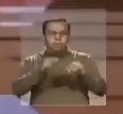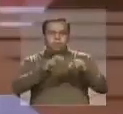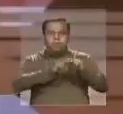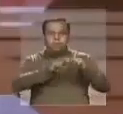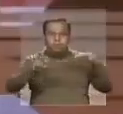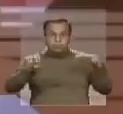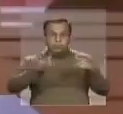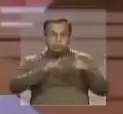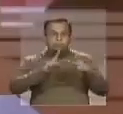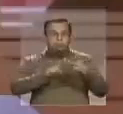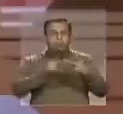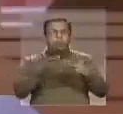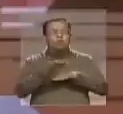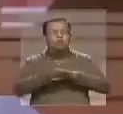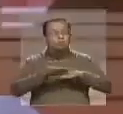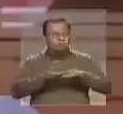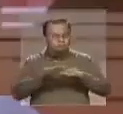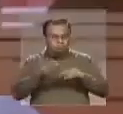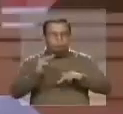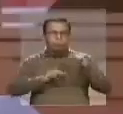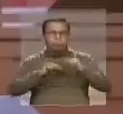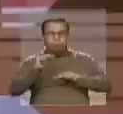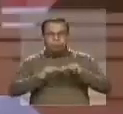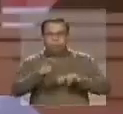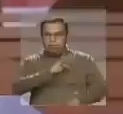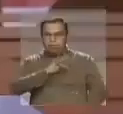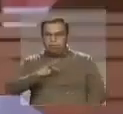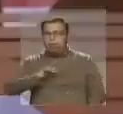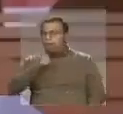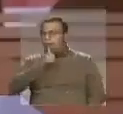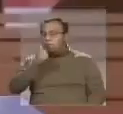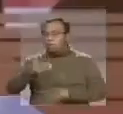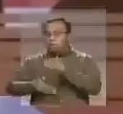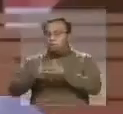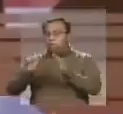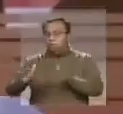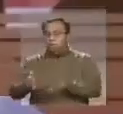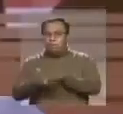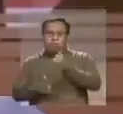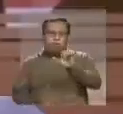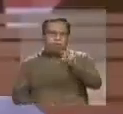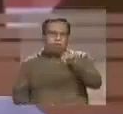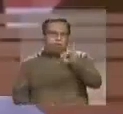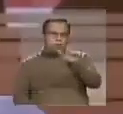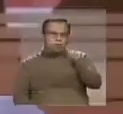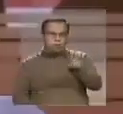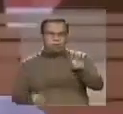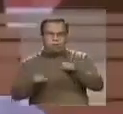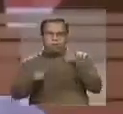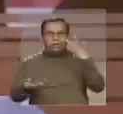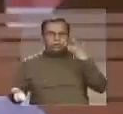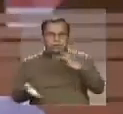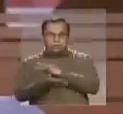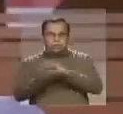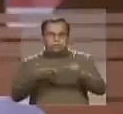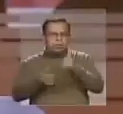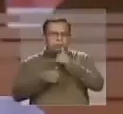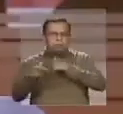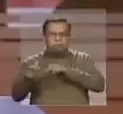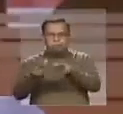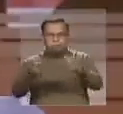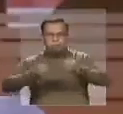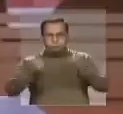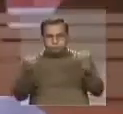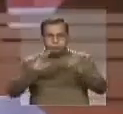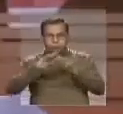metro y de una licitación para la planta de tratamiento de aguas residuales de Canoas, fundamental para la descontaminación del río